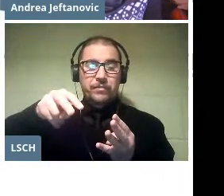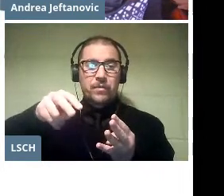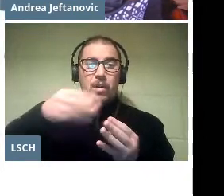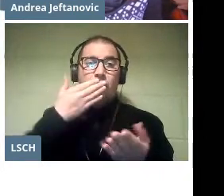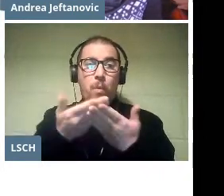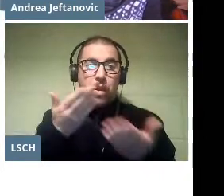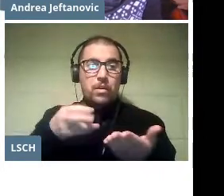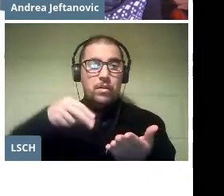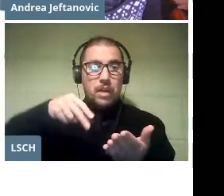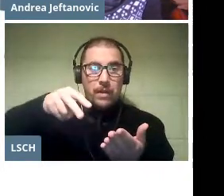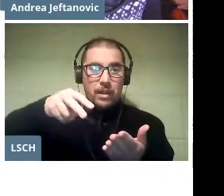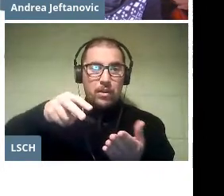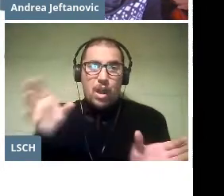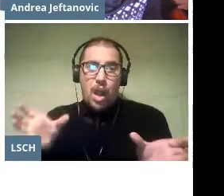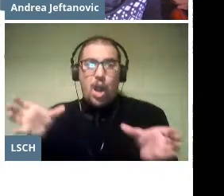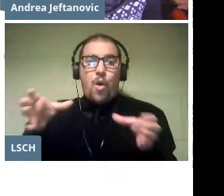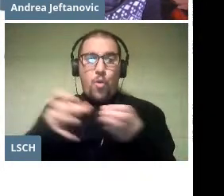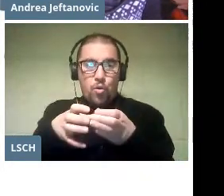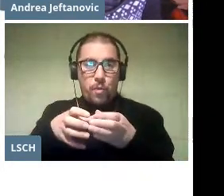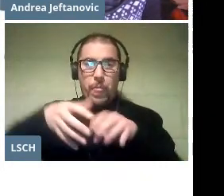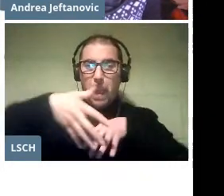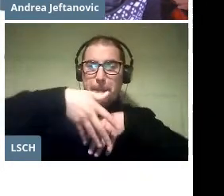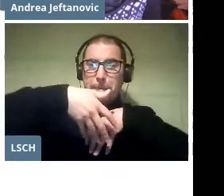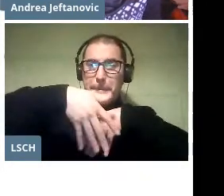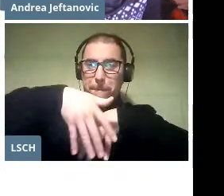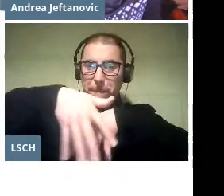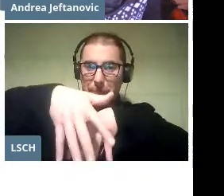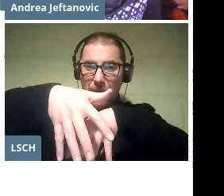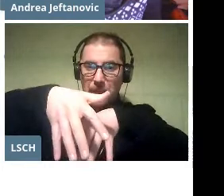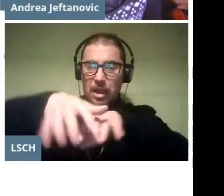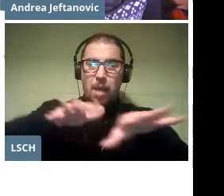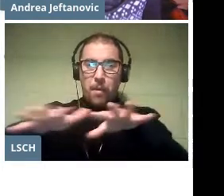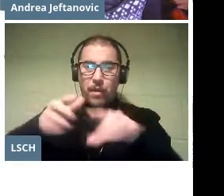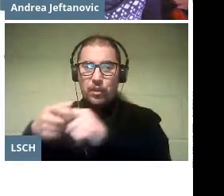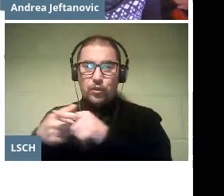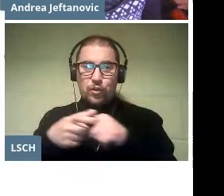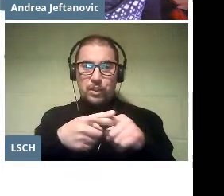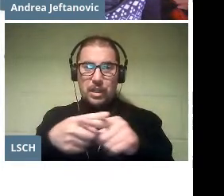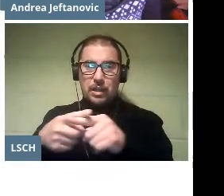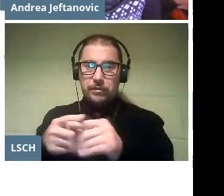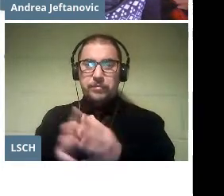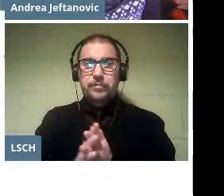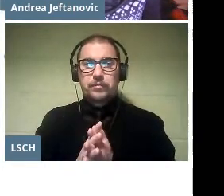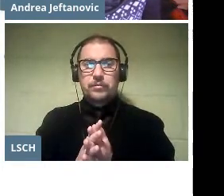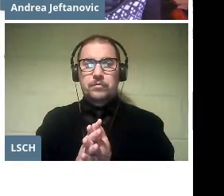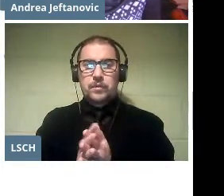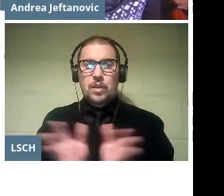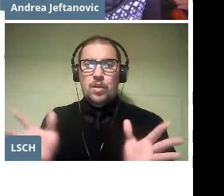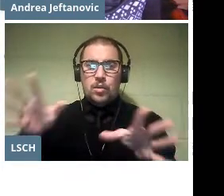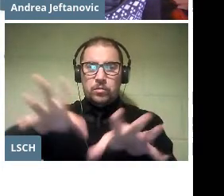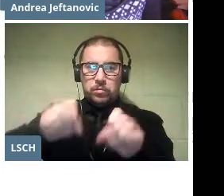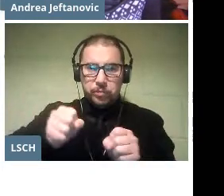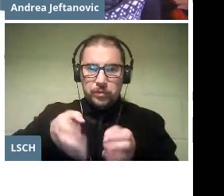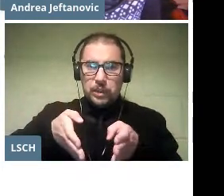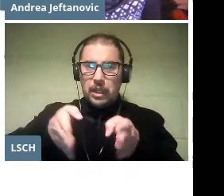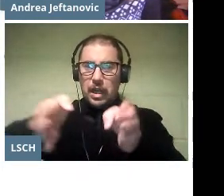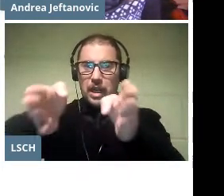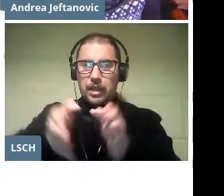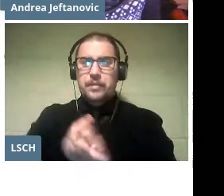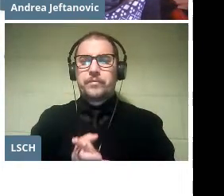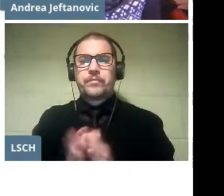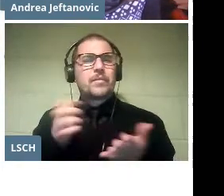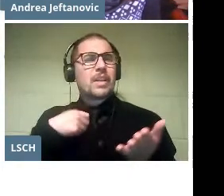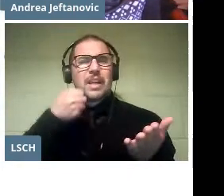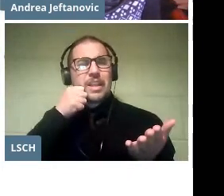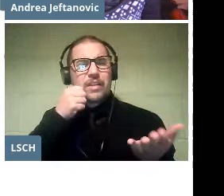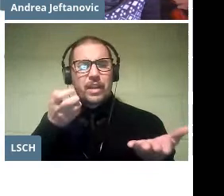cuando la caminata colectiva, las marchas, la movilización social se han apoderado de las calles? ¿Qué